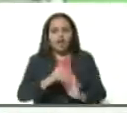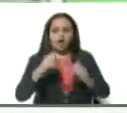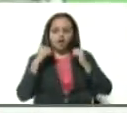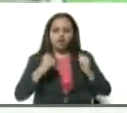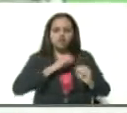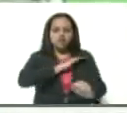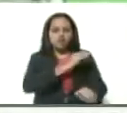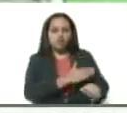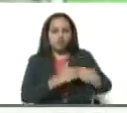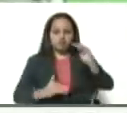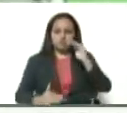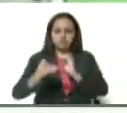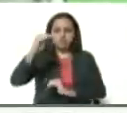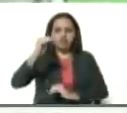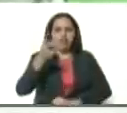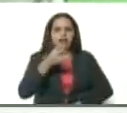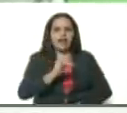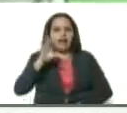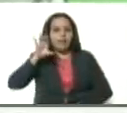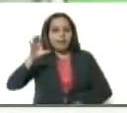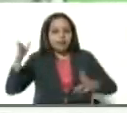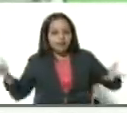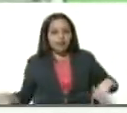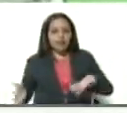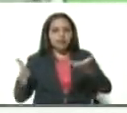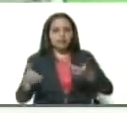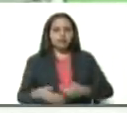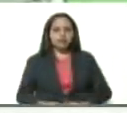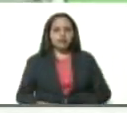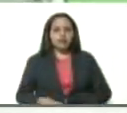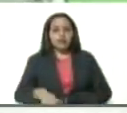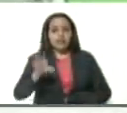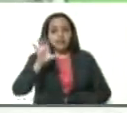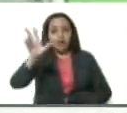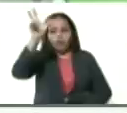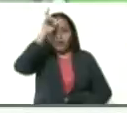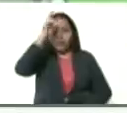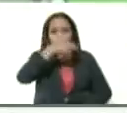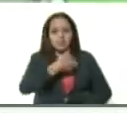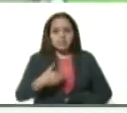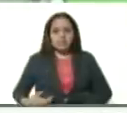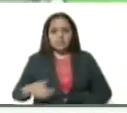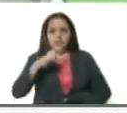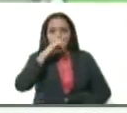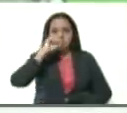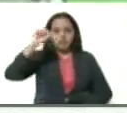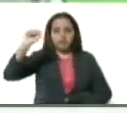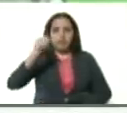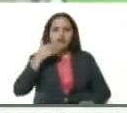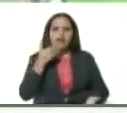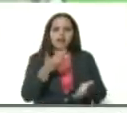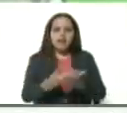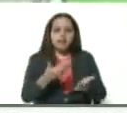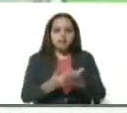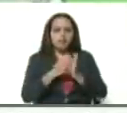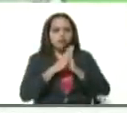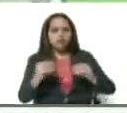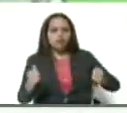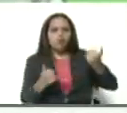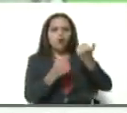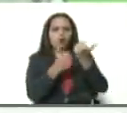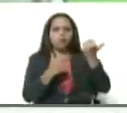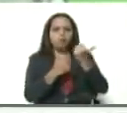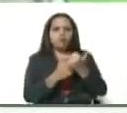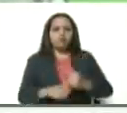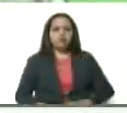fuertes para llevar esta patria adelante. Así que desde el estado Falcón, presidente Nicolás Maduro, le agradecemos todo su apoyo